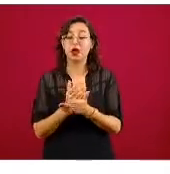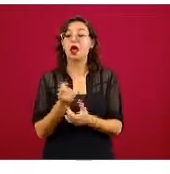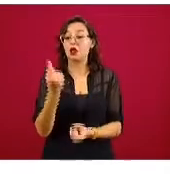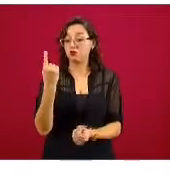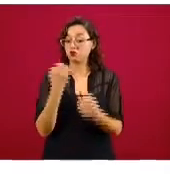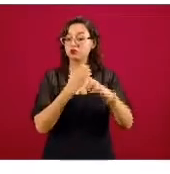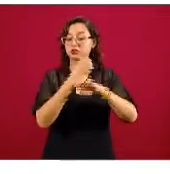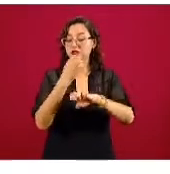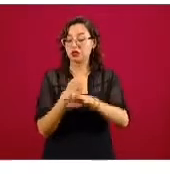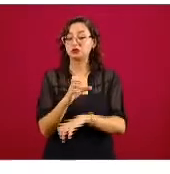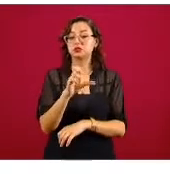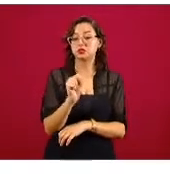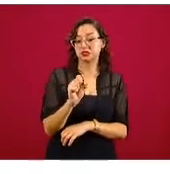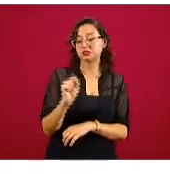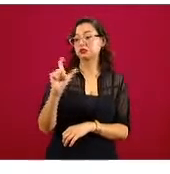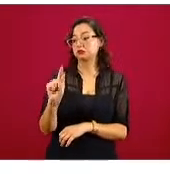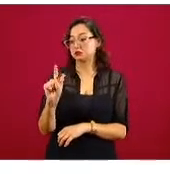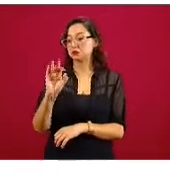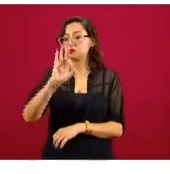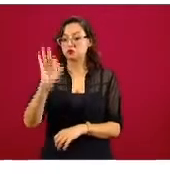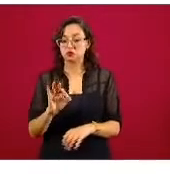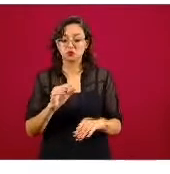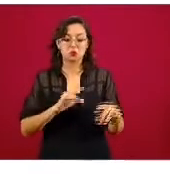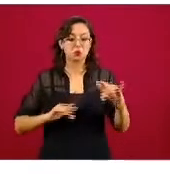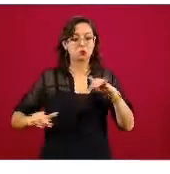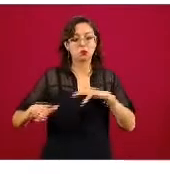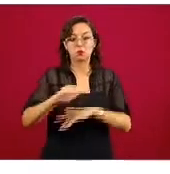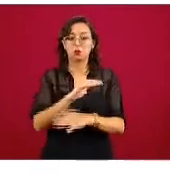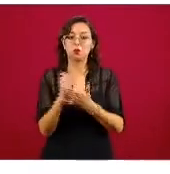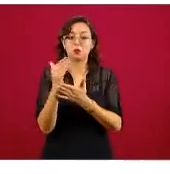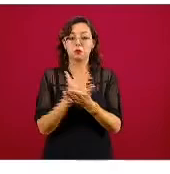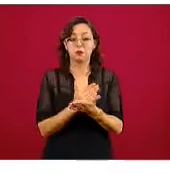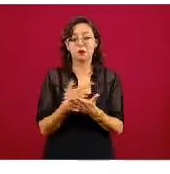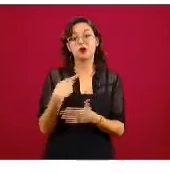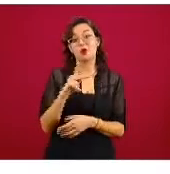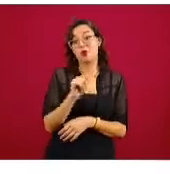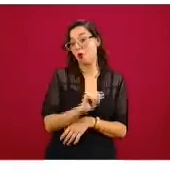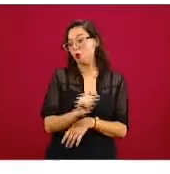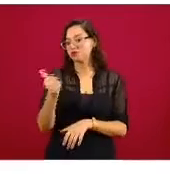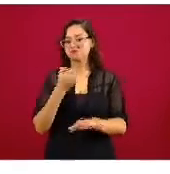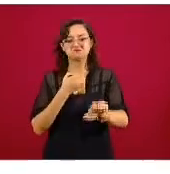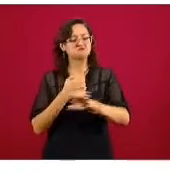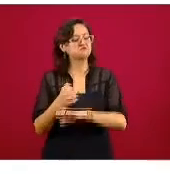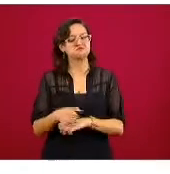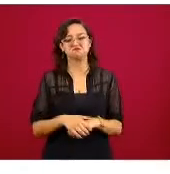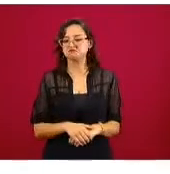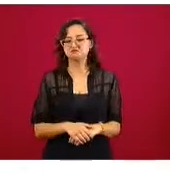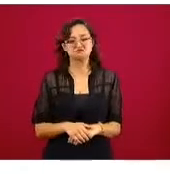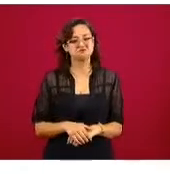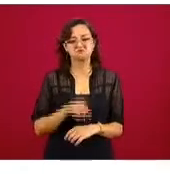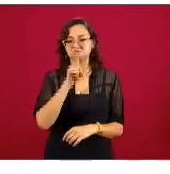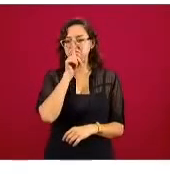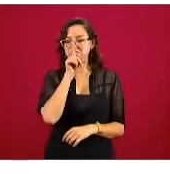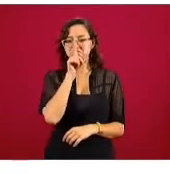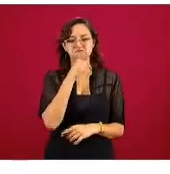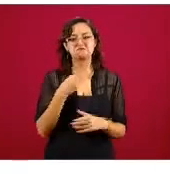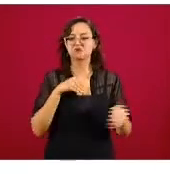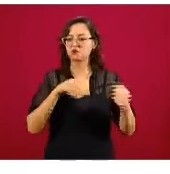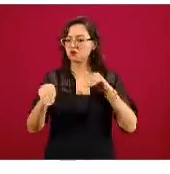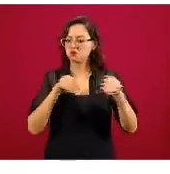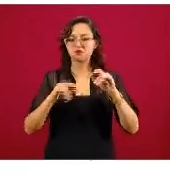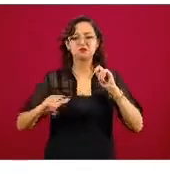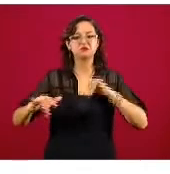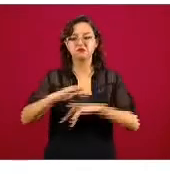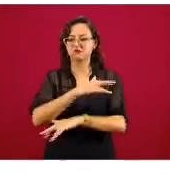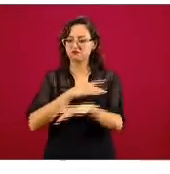del 60-70% en algunos estados, pero también en otros se corrobora que no se redujo sustancialmente la